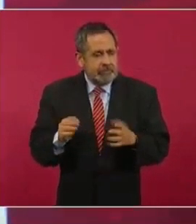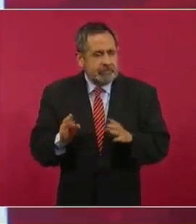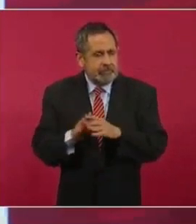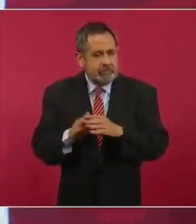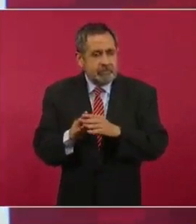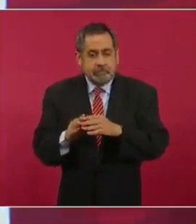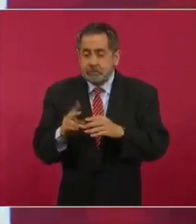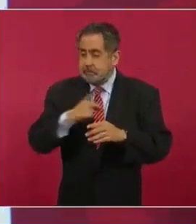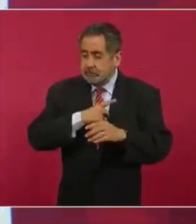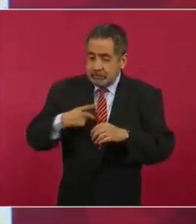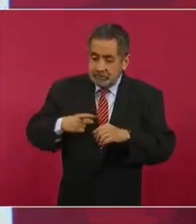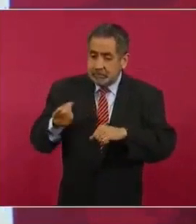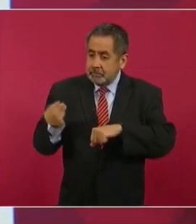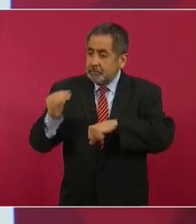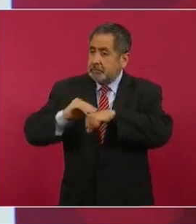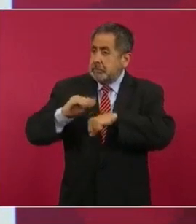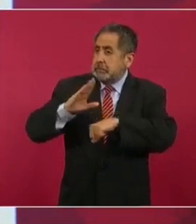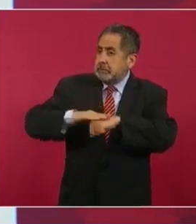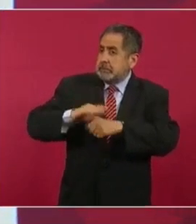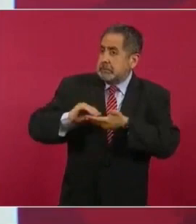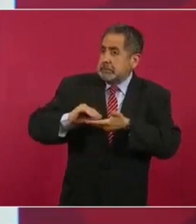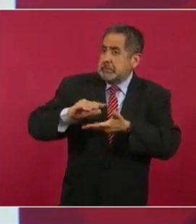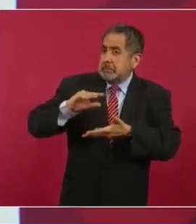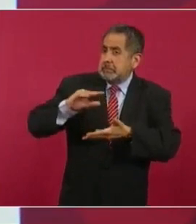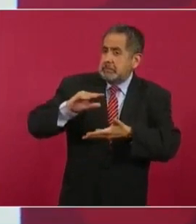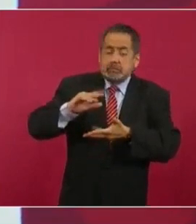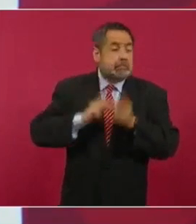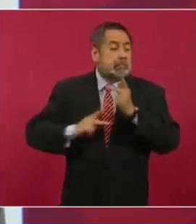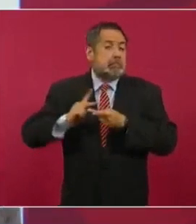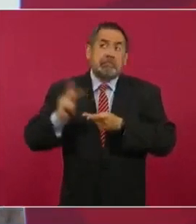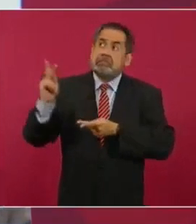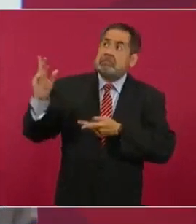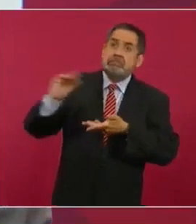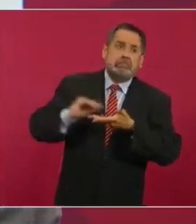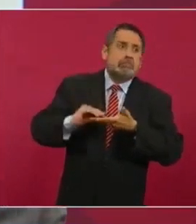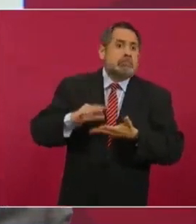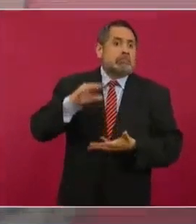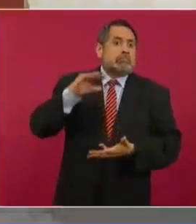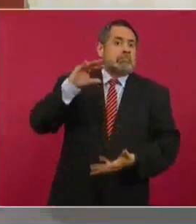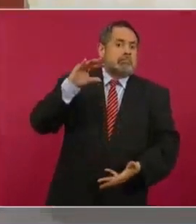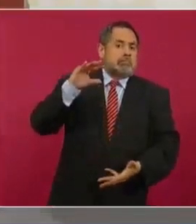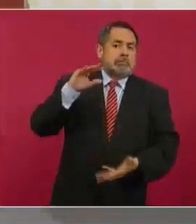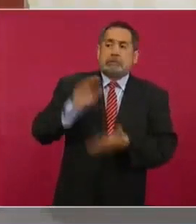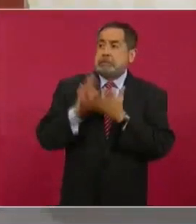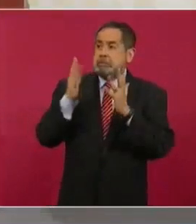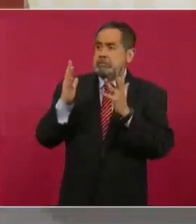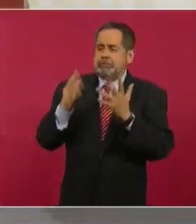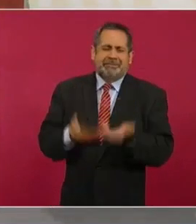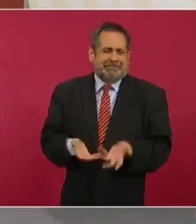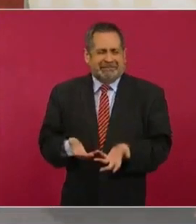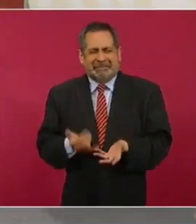más a su país. Porque era el modelo.